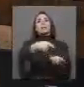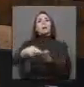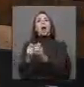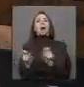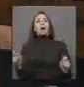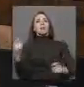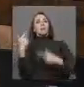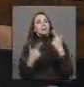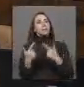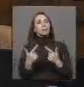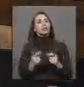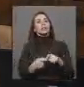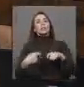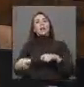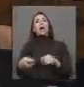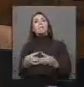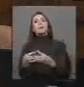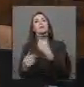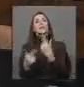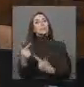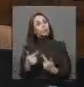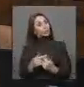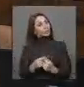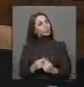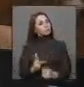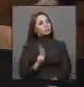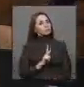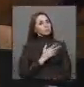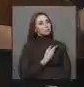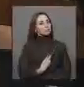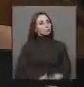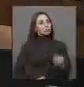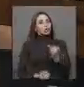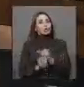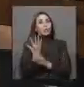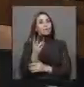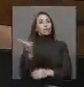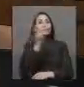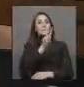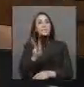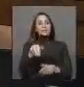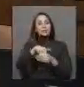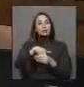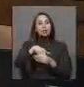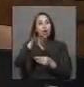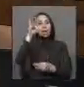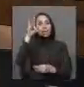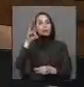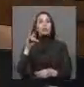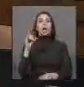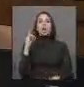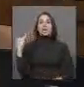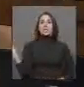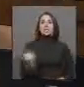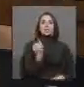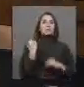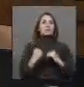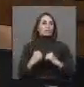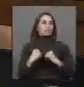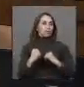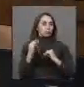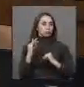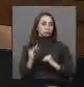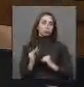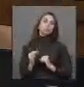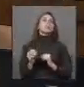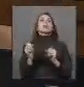Señor Presidente, estoy seguro que un nuevo servicio electoral, fortalecido en su independencia y con las